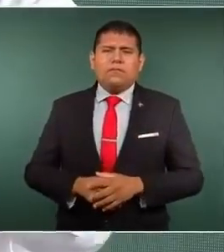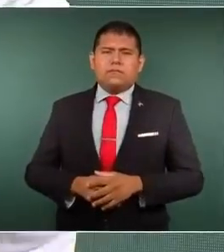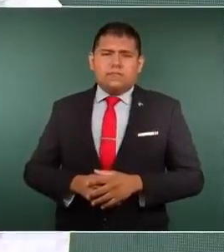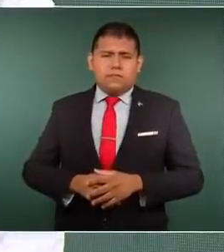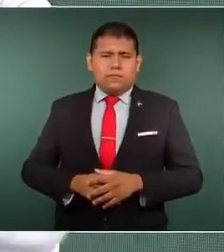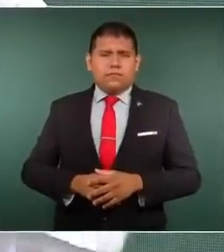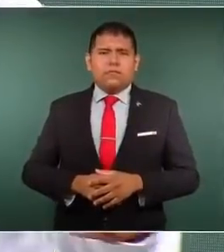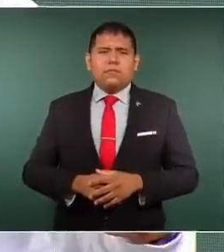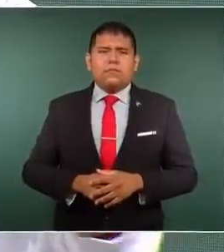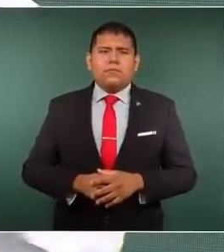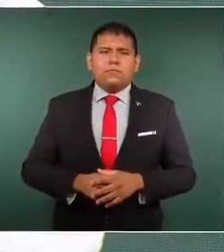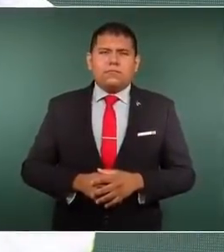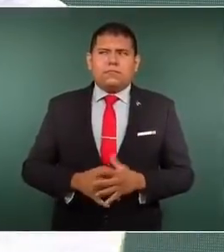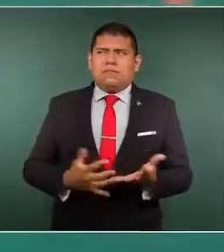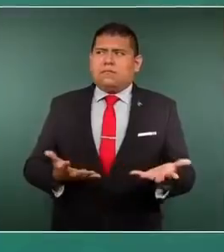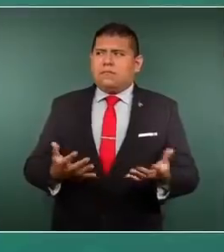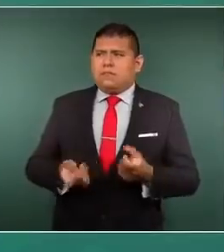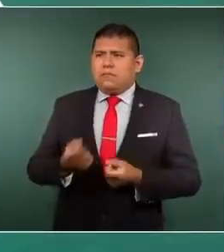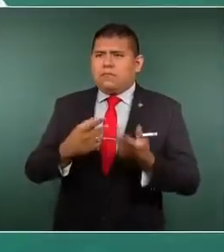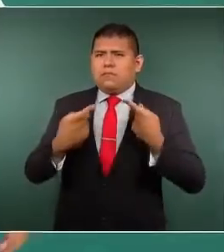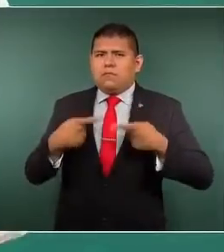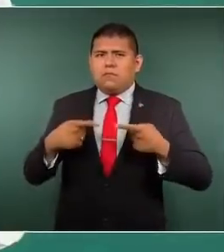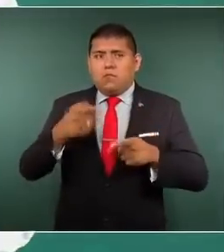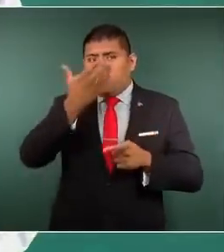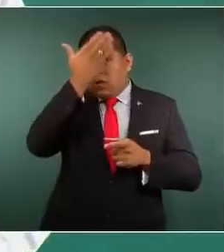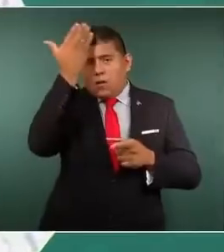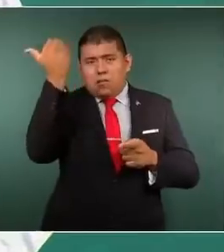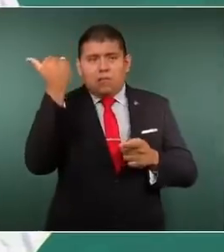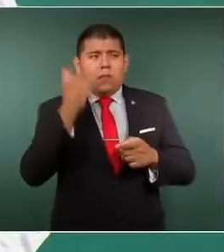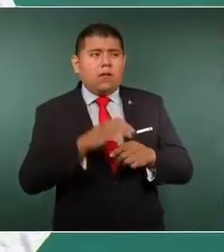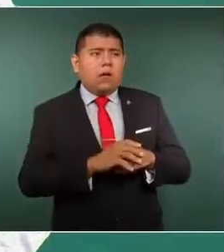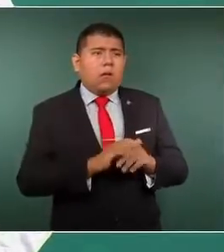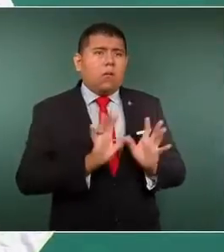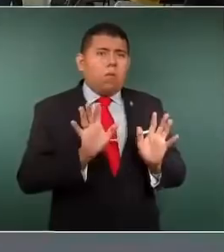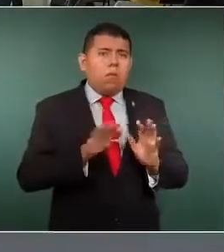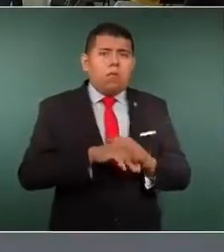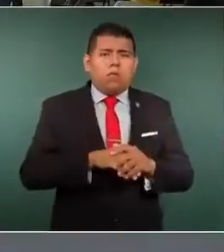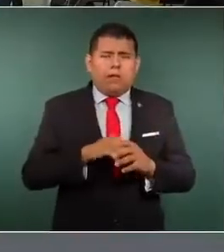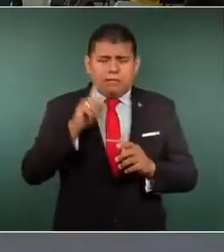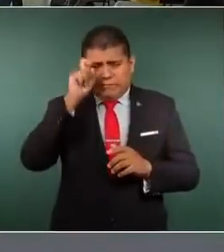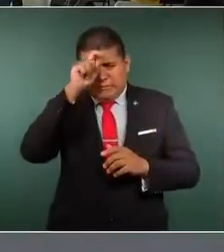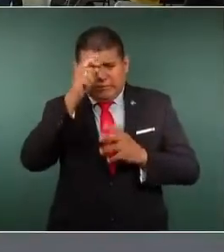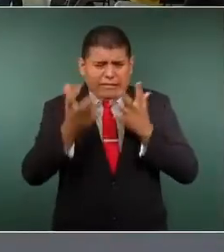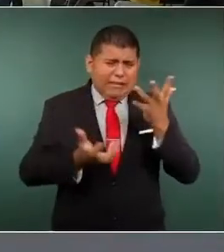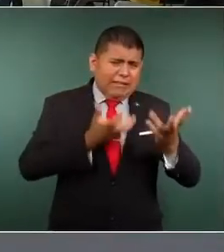nadie sabía era muy difícil estaba muy complicado